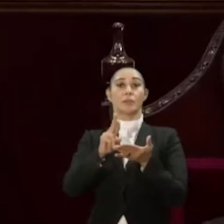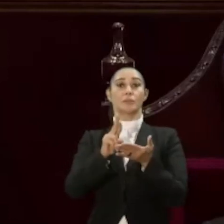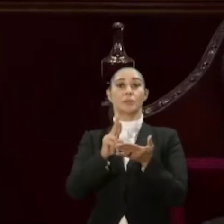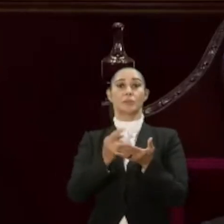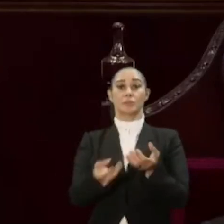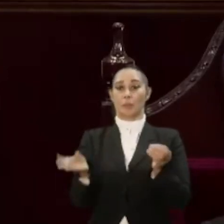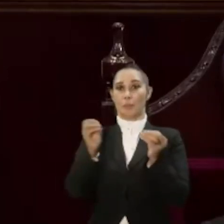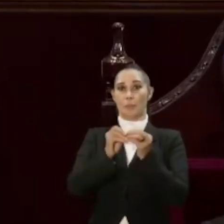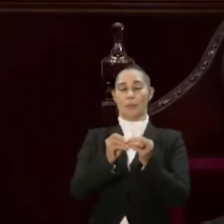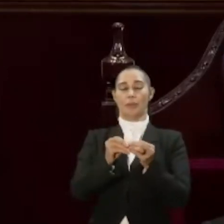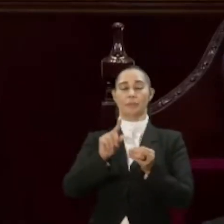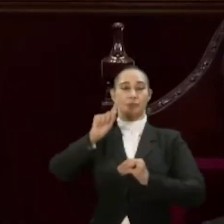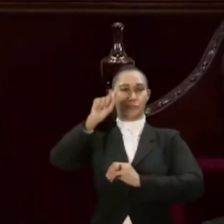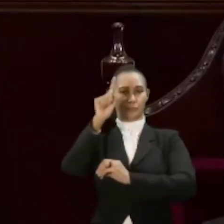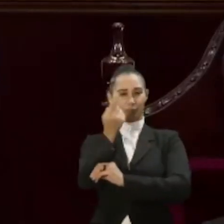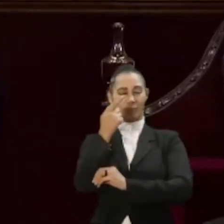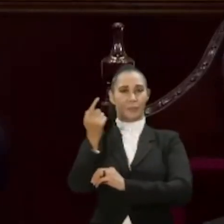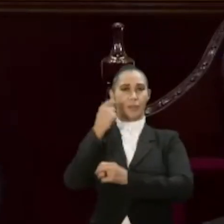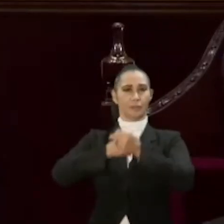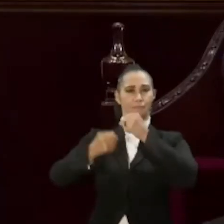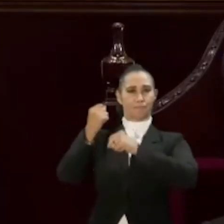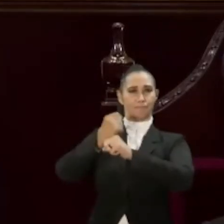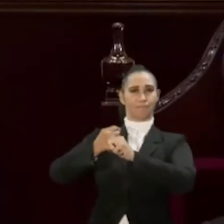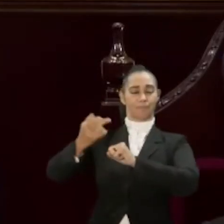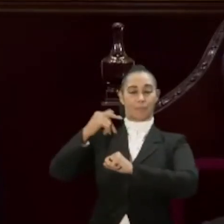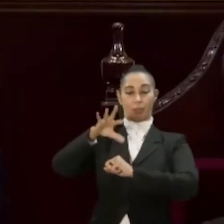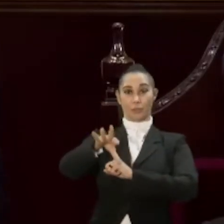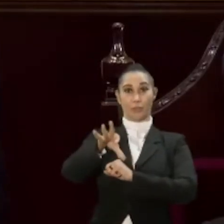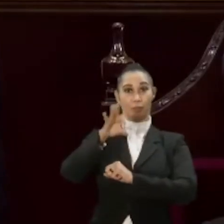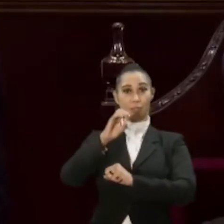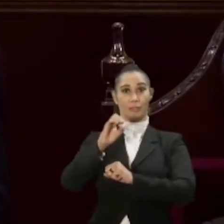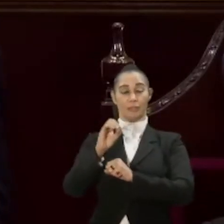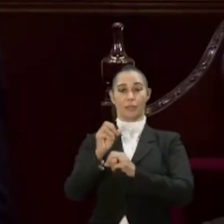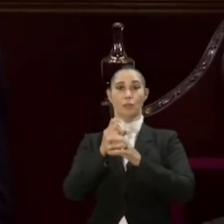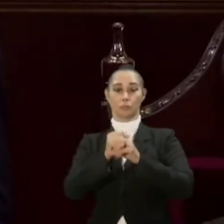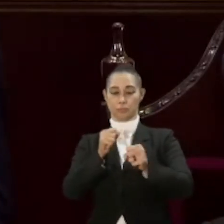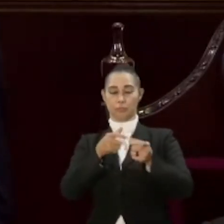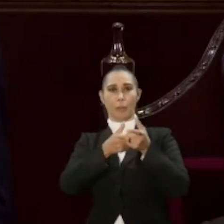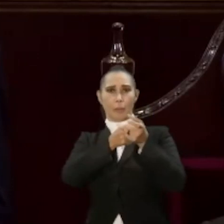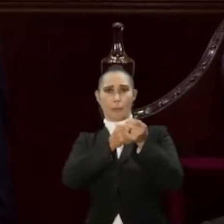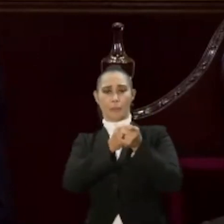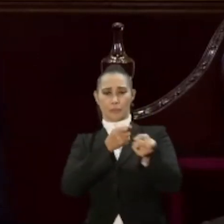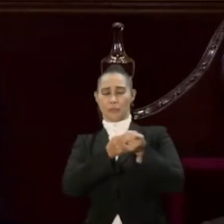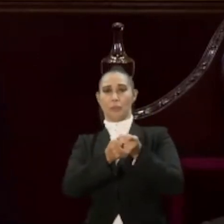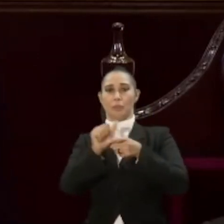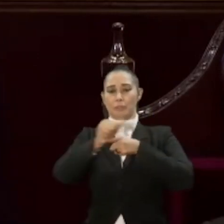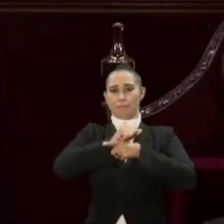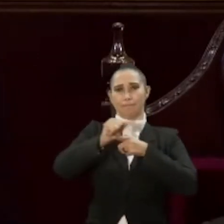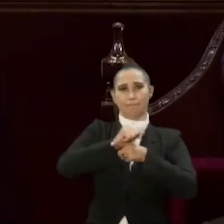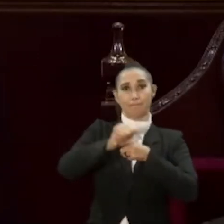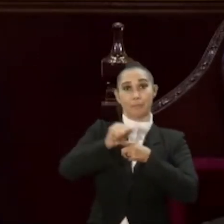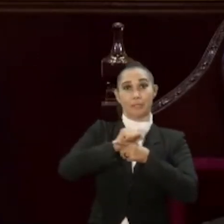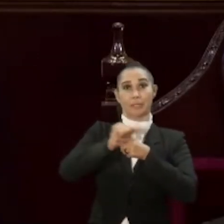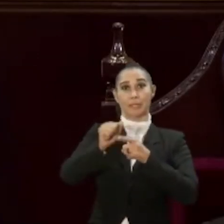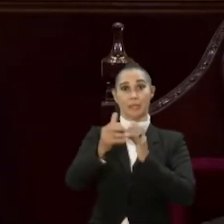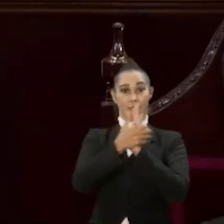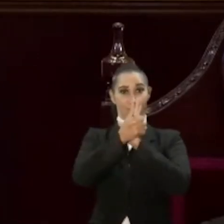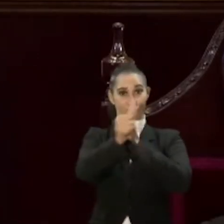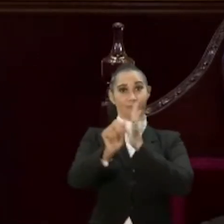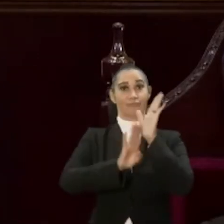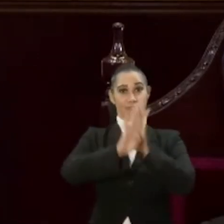ejército, por primera vez en décadas se adquirieron las municiones necesarias para el entrenamiento y eventuales operaciones